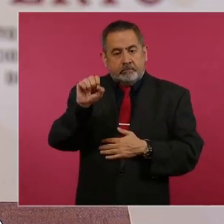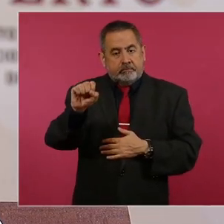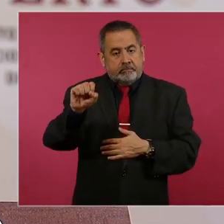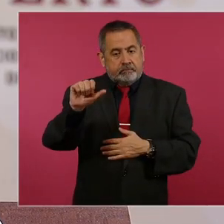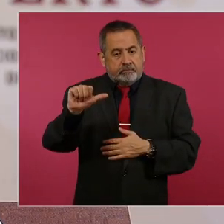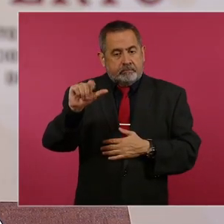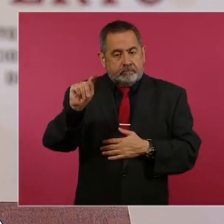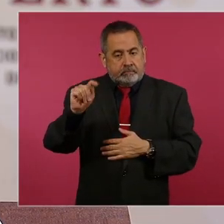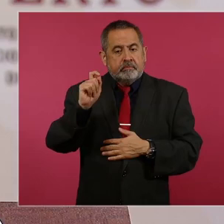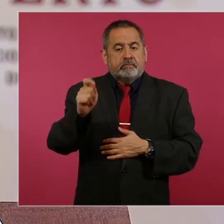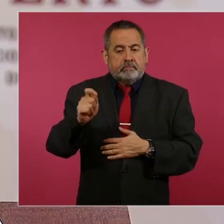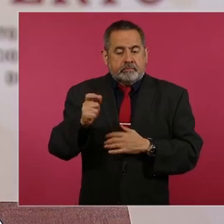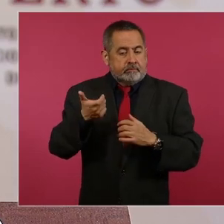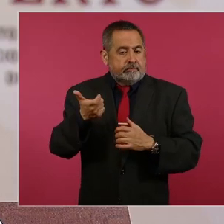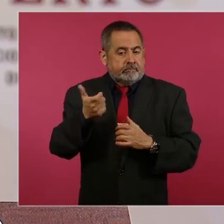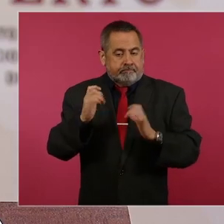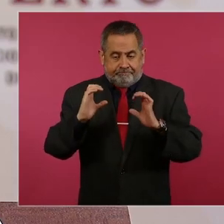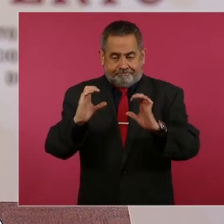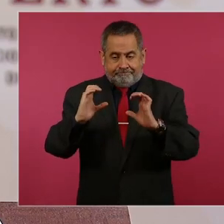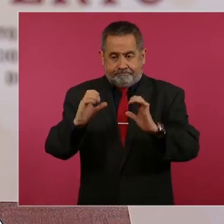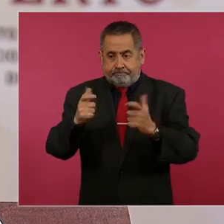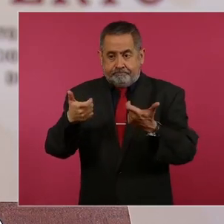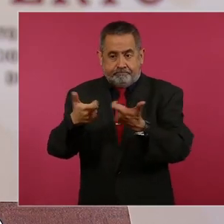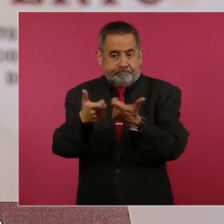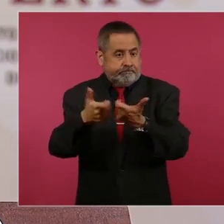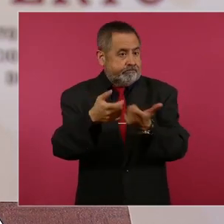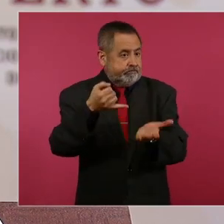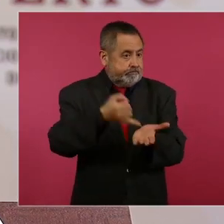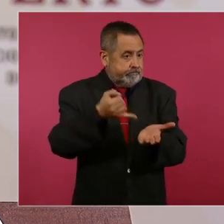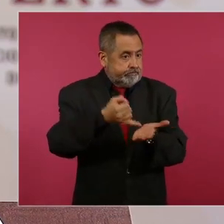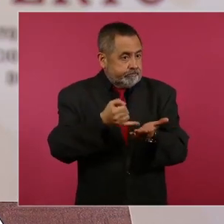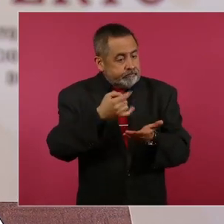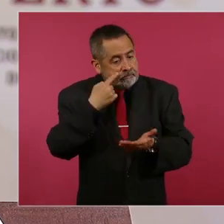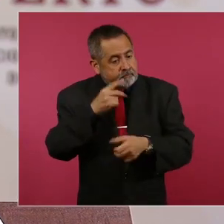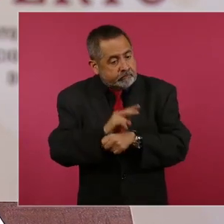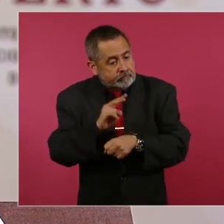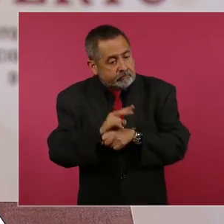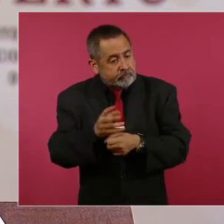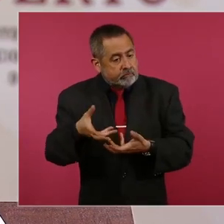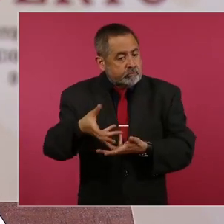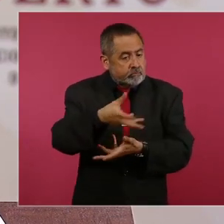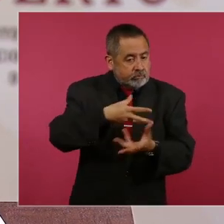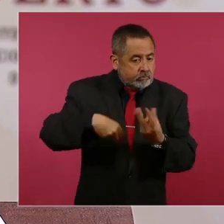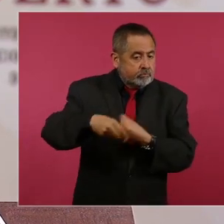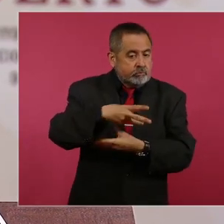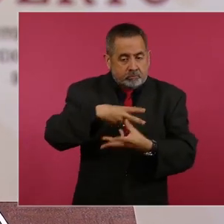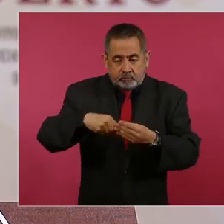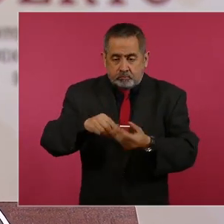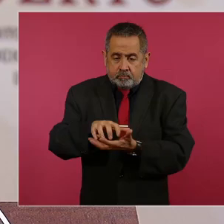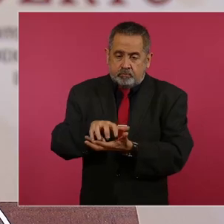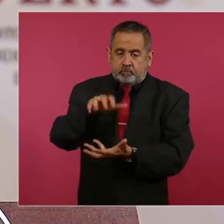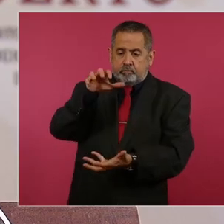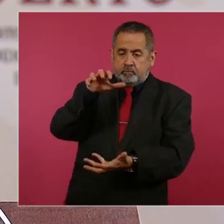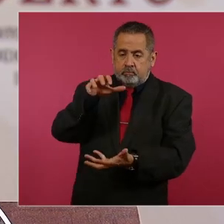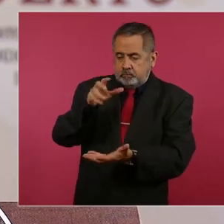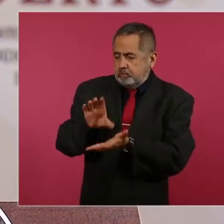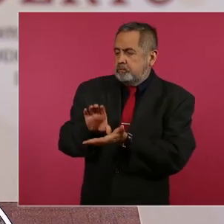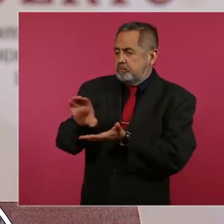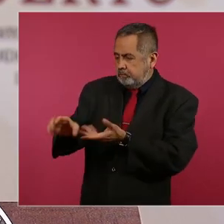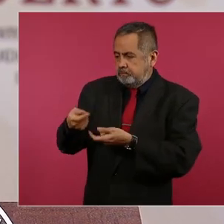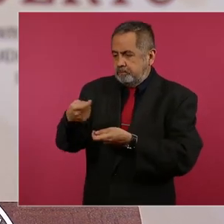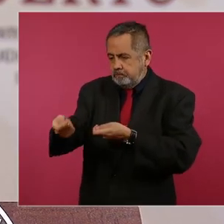es cuidar que todos los ciudadanos contribuyan con el gasto. Y esto permite financiar